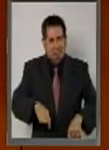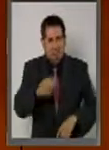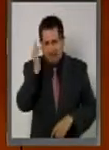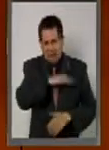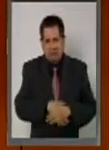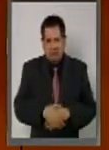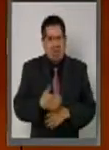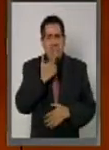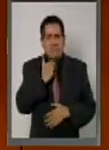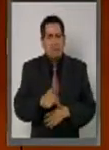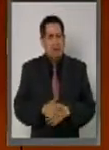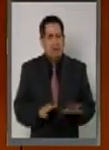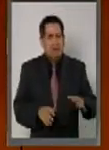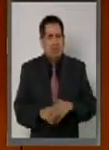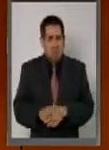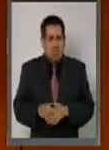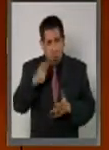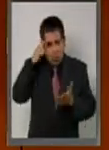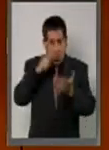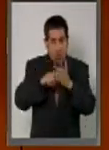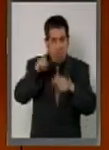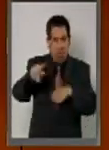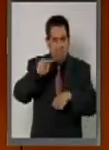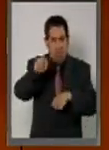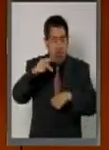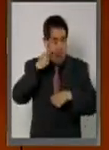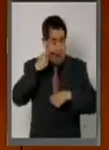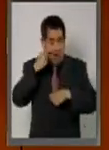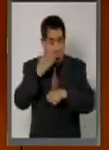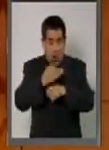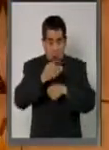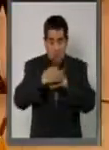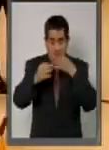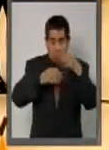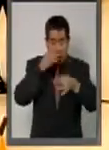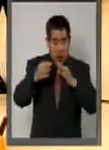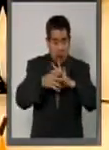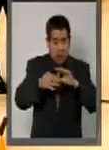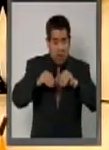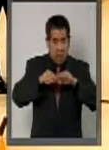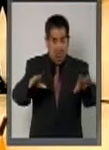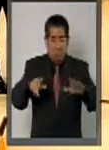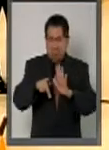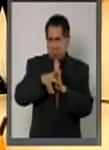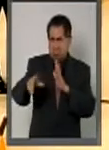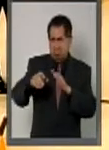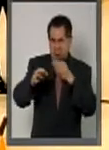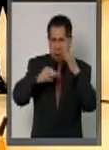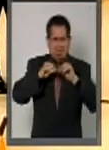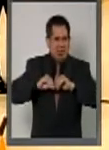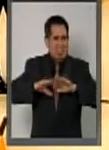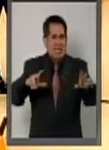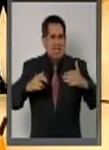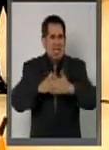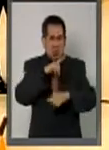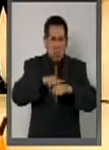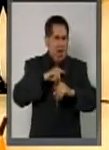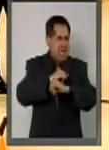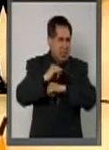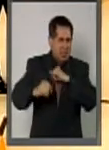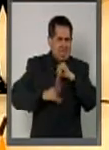pues no sirve nada. ¿Usted cree que los que están viendo, porque esto lo ve la prensa nacional,